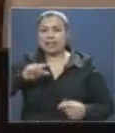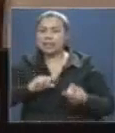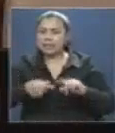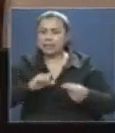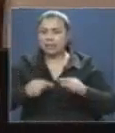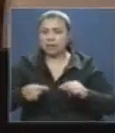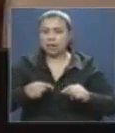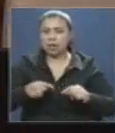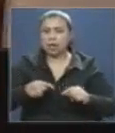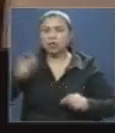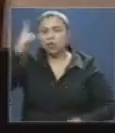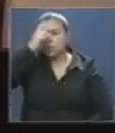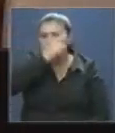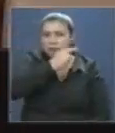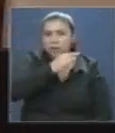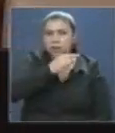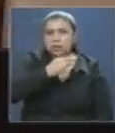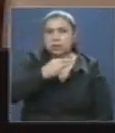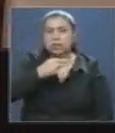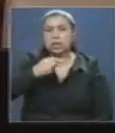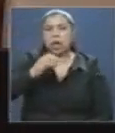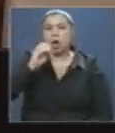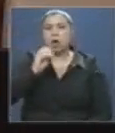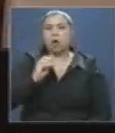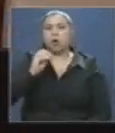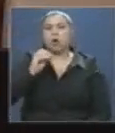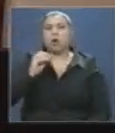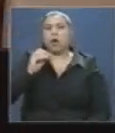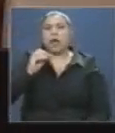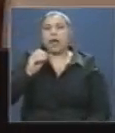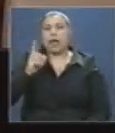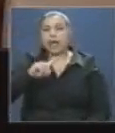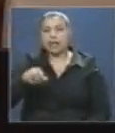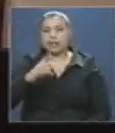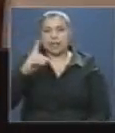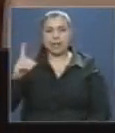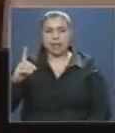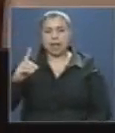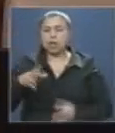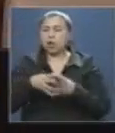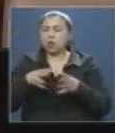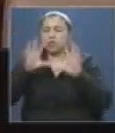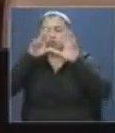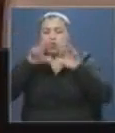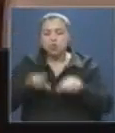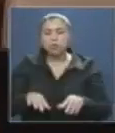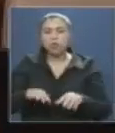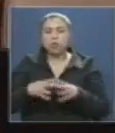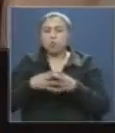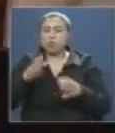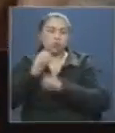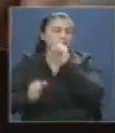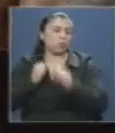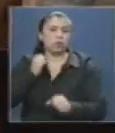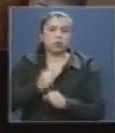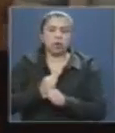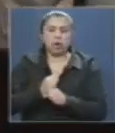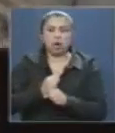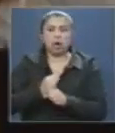costó muchísimo y fue la OECD la que durante muchos informes, durante muchos años, nos